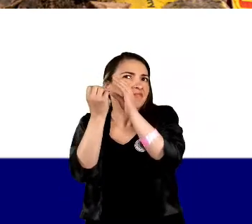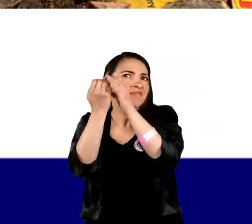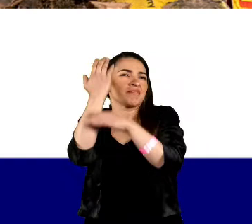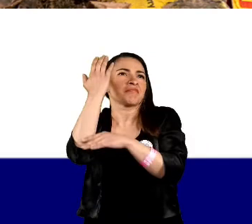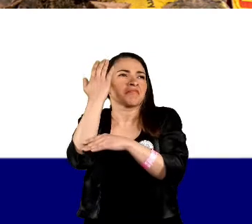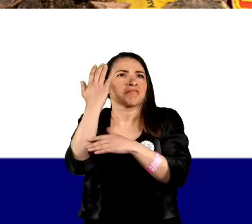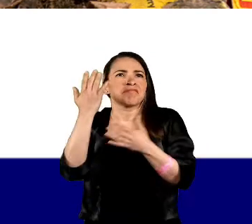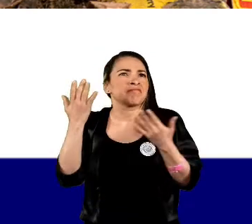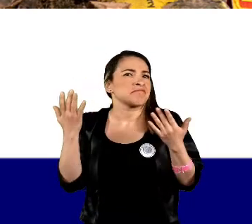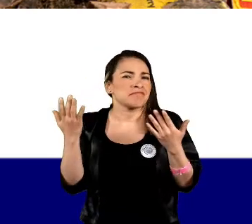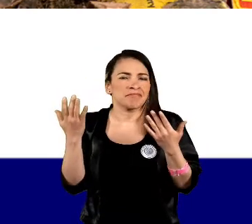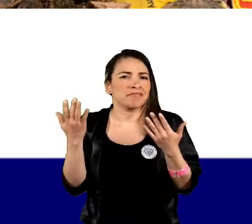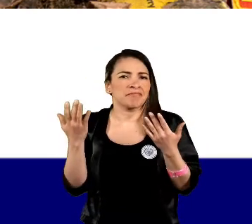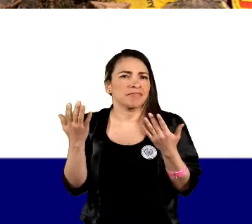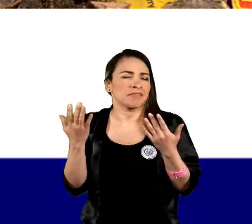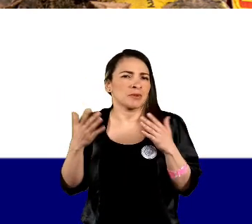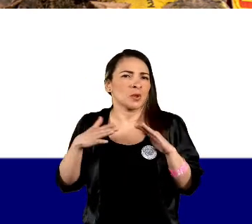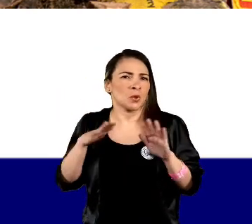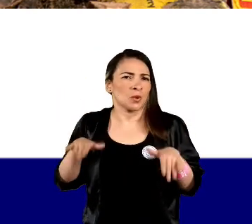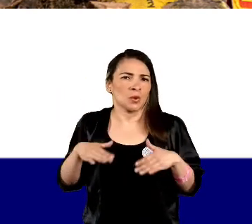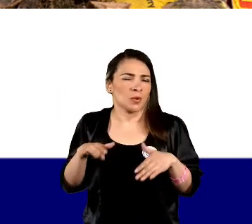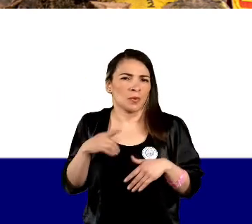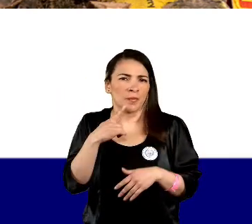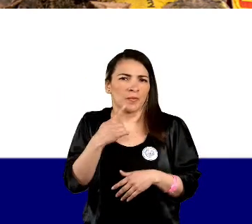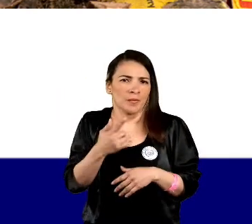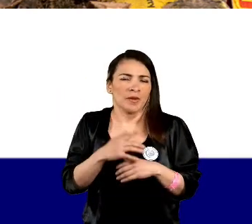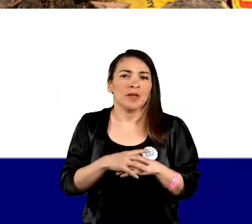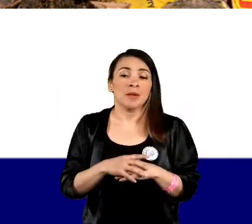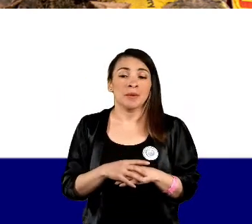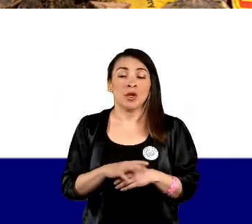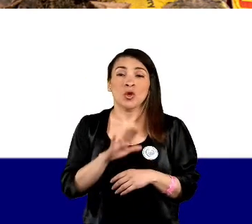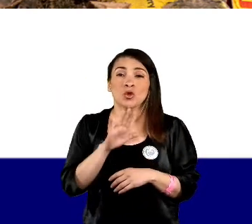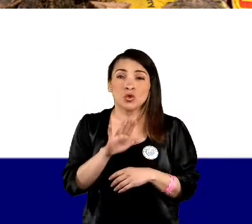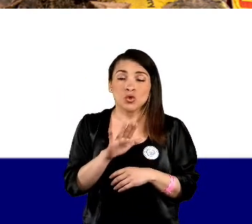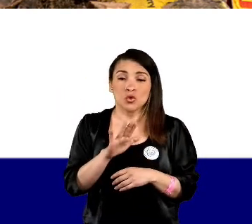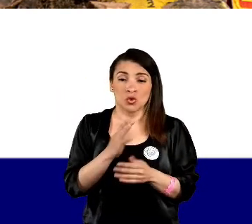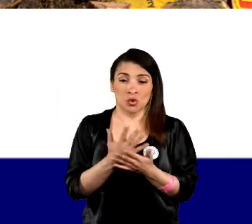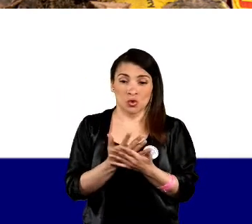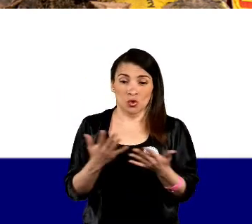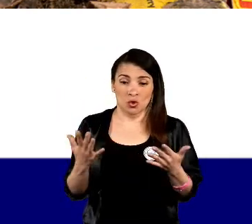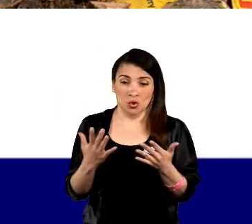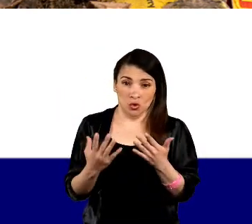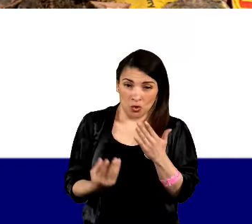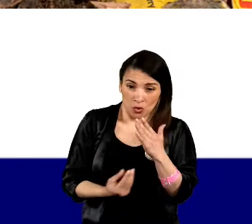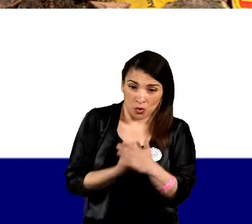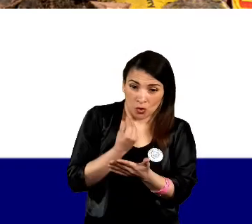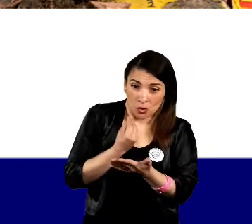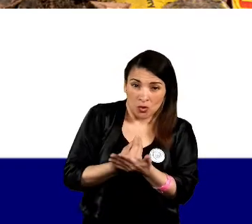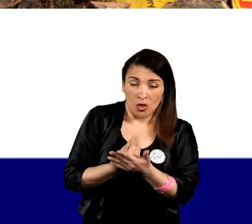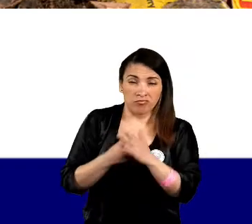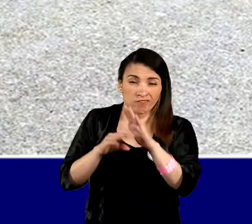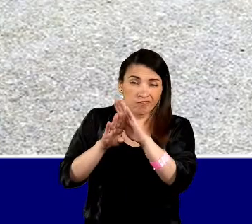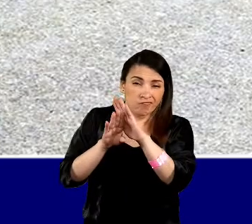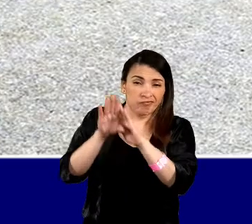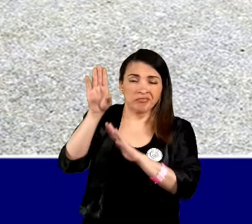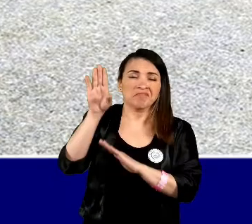su momento y no fueron productos que tuvieron éxito